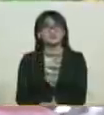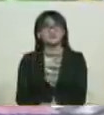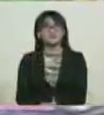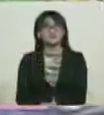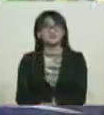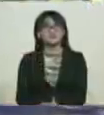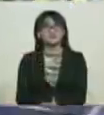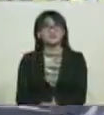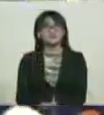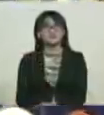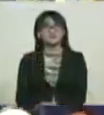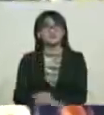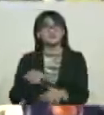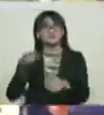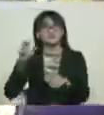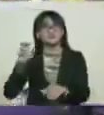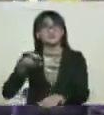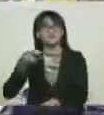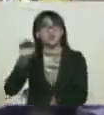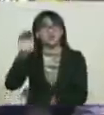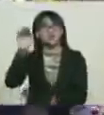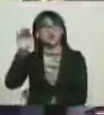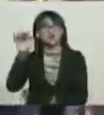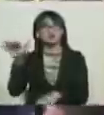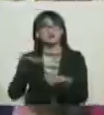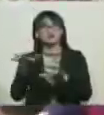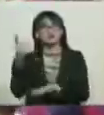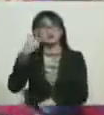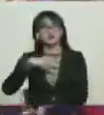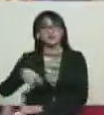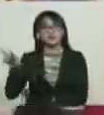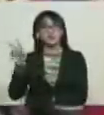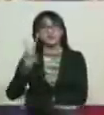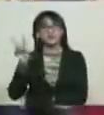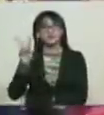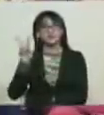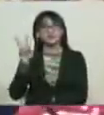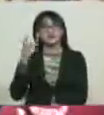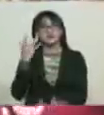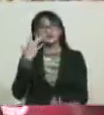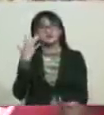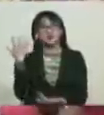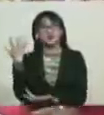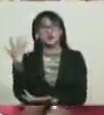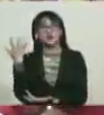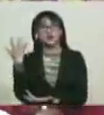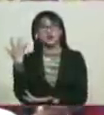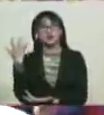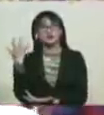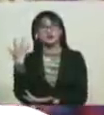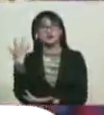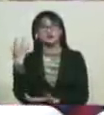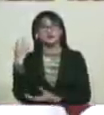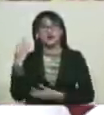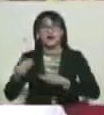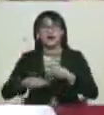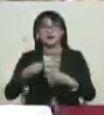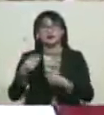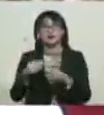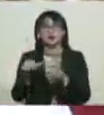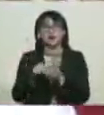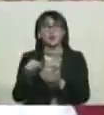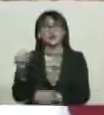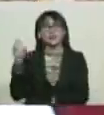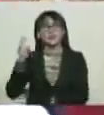Es la caravana del futuro del movimiento Somos Venezuela, que como ven en pantalla se está realizando desde el